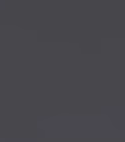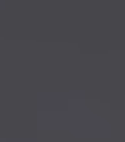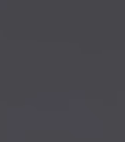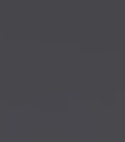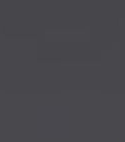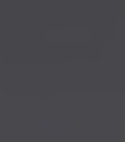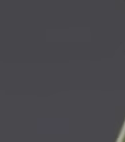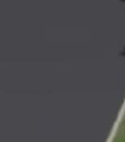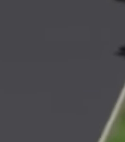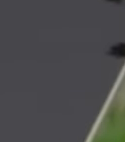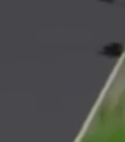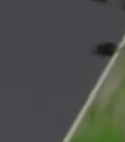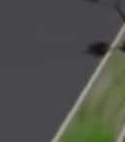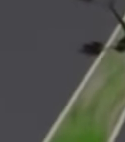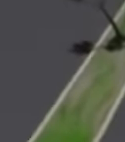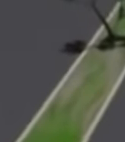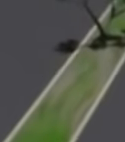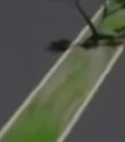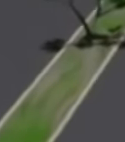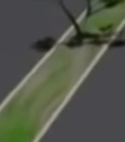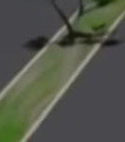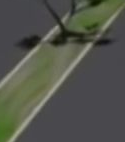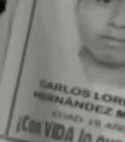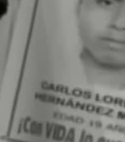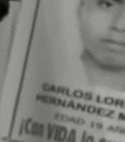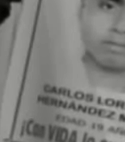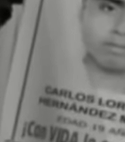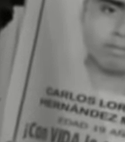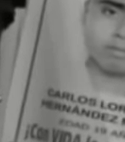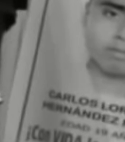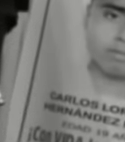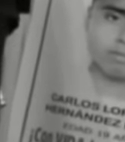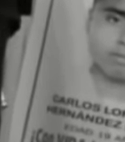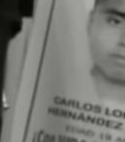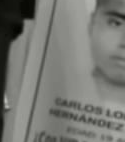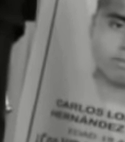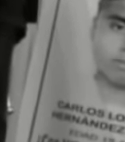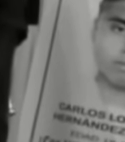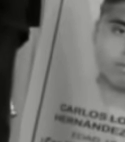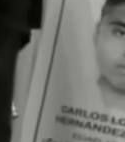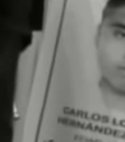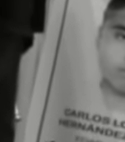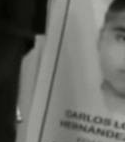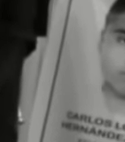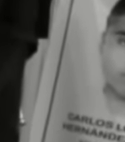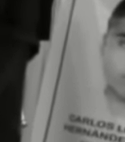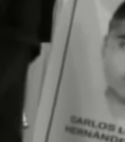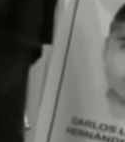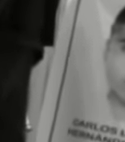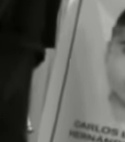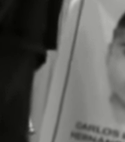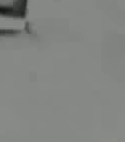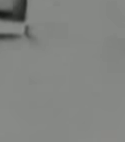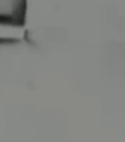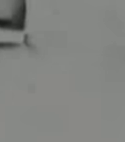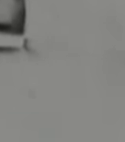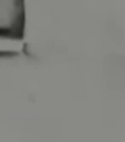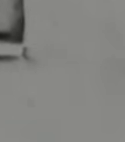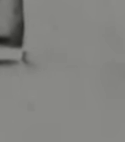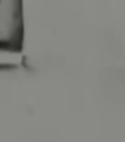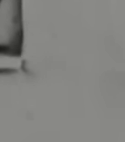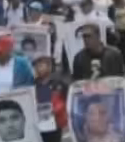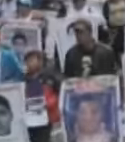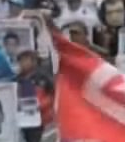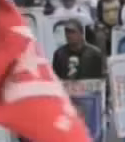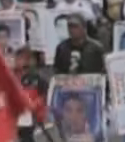En un confuso episodio, algunos fueron asesinados, otros escaparon y 43 fueron secuestrados. A 2 años de